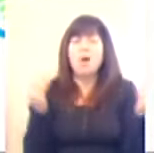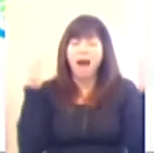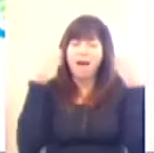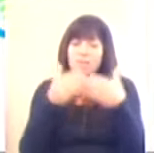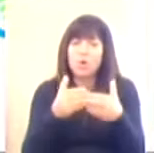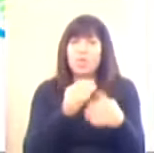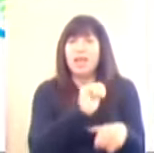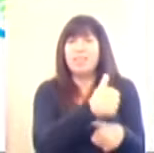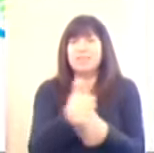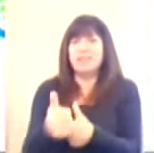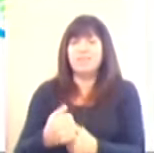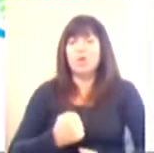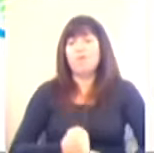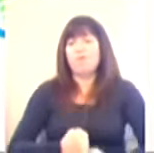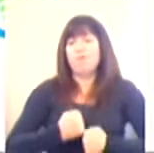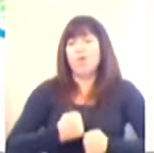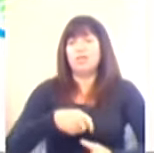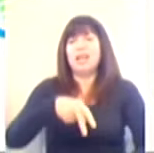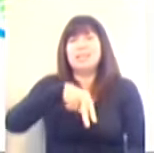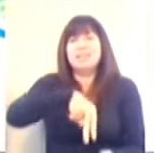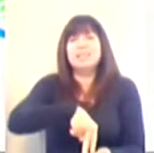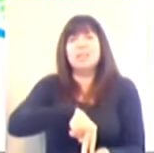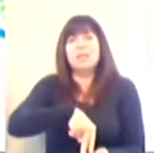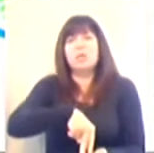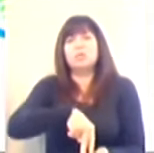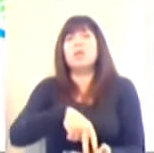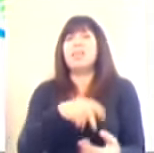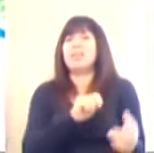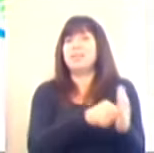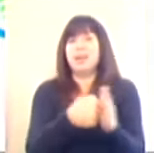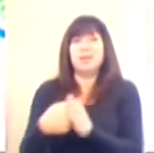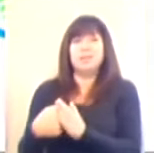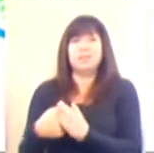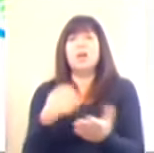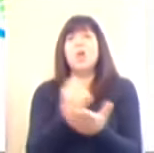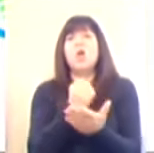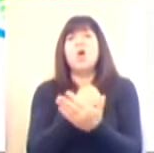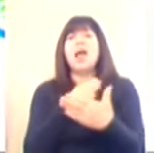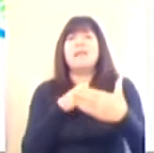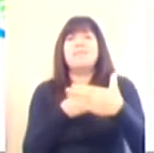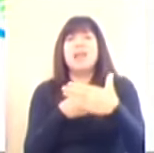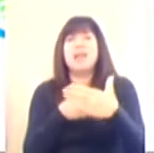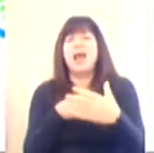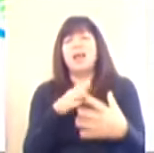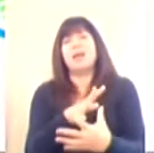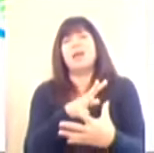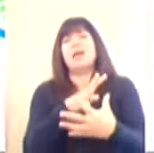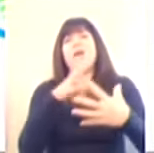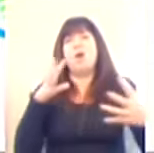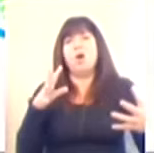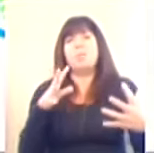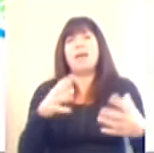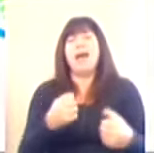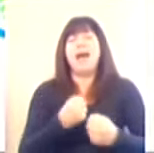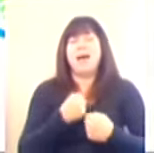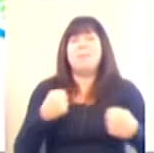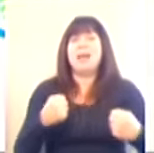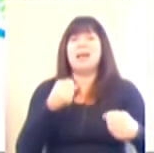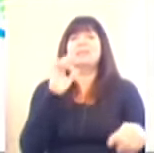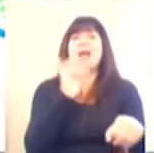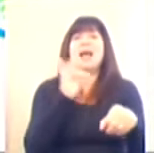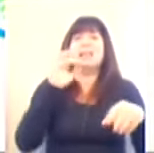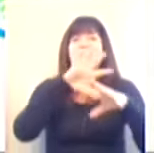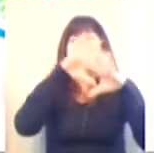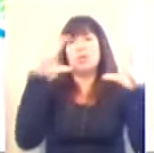salir fortalecidos de esta crisis, y así lograr frenar esta enorme amenaza que es el calentamiento global